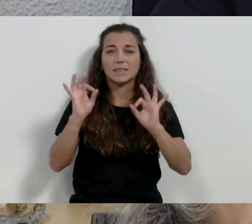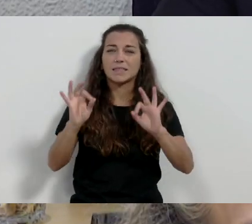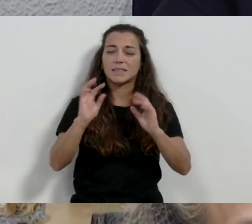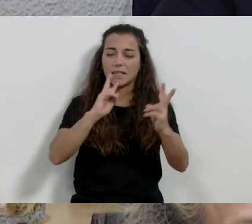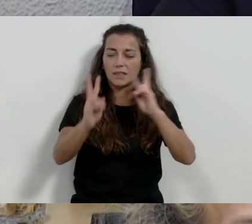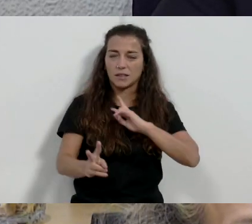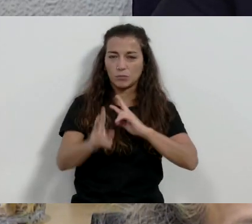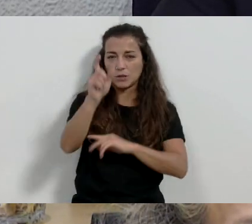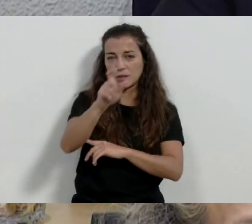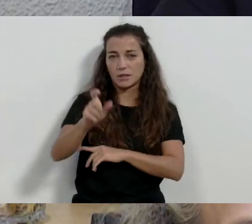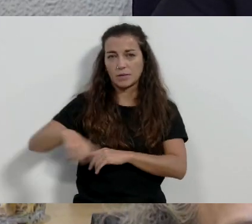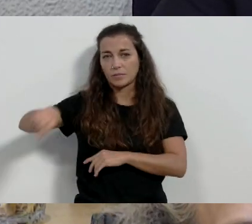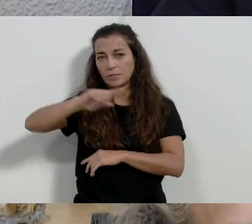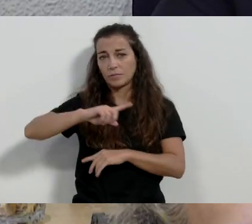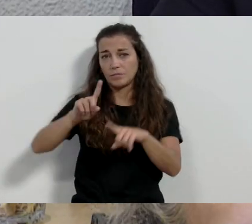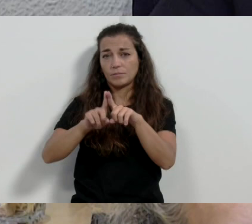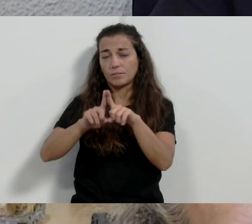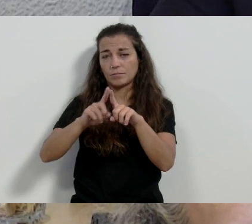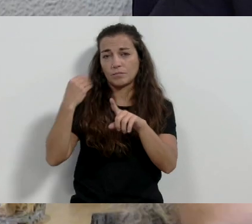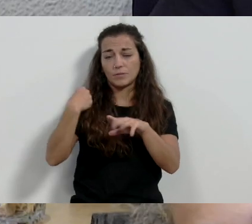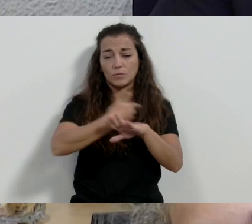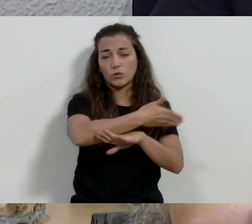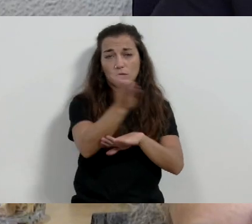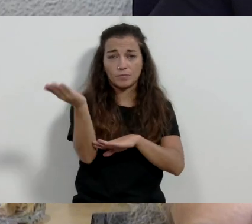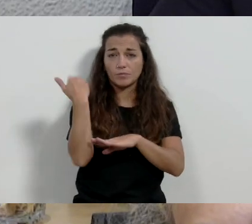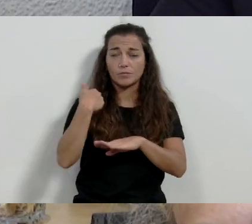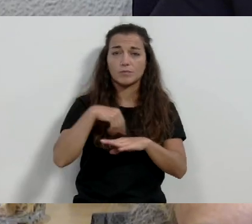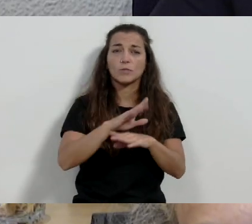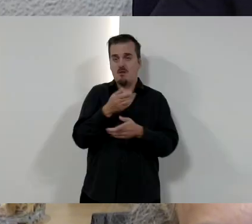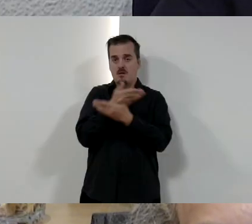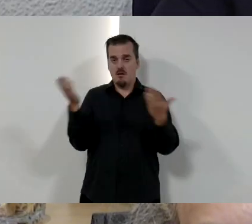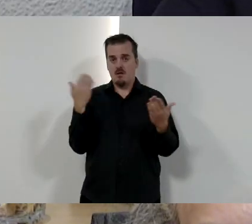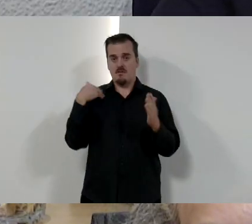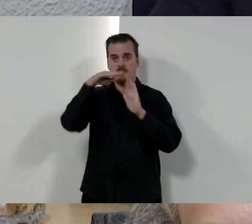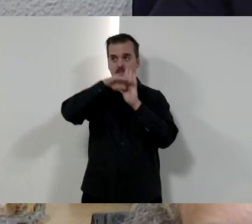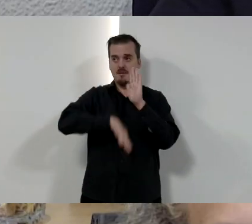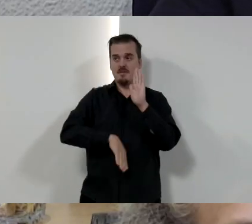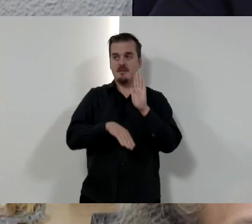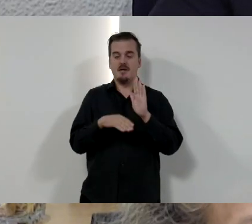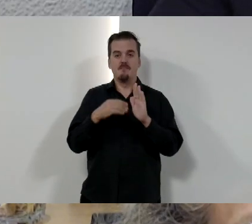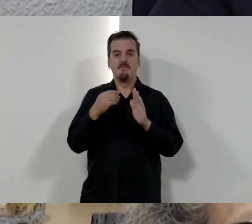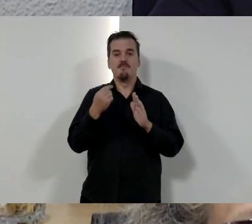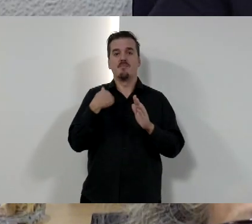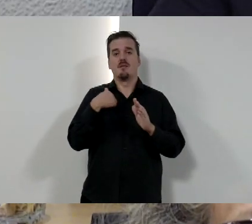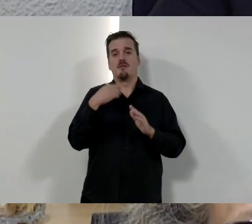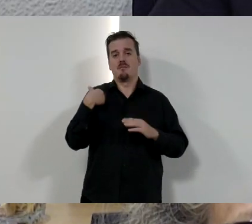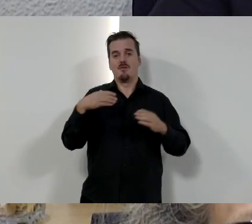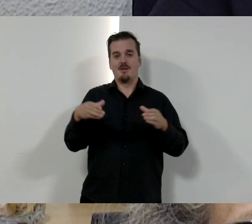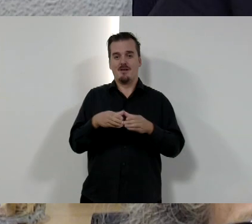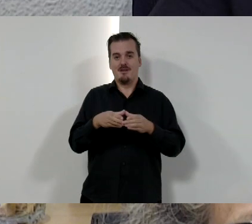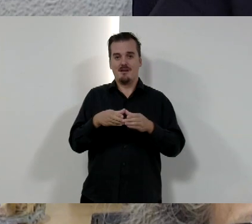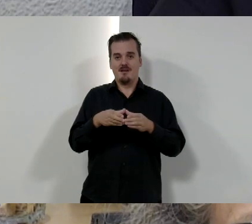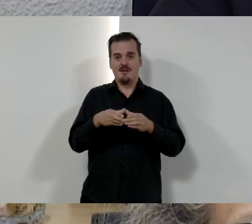como ha obtenido en el resto de veces que se han propuesto estas medidas por parte del equipo de